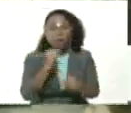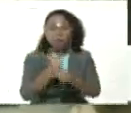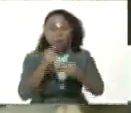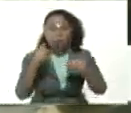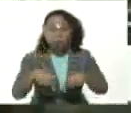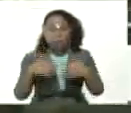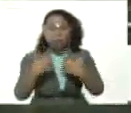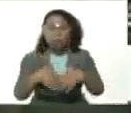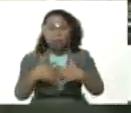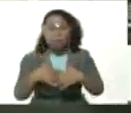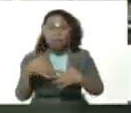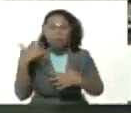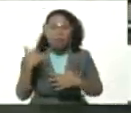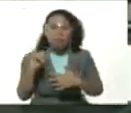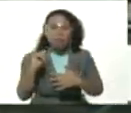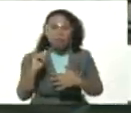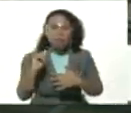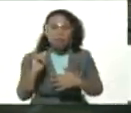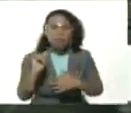empresa, hay